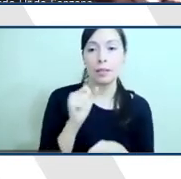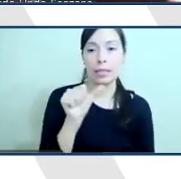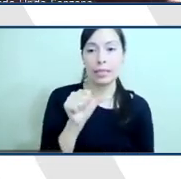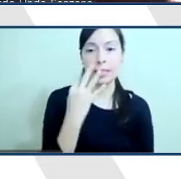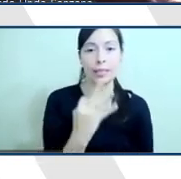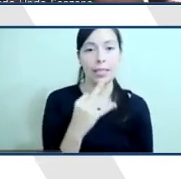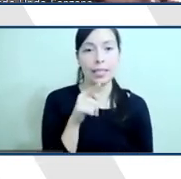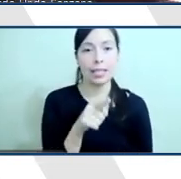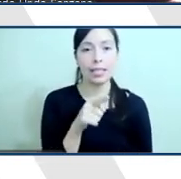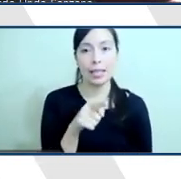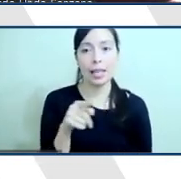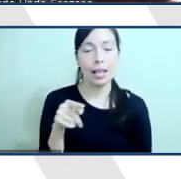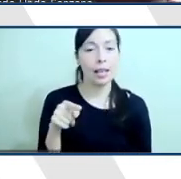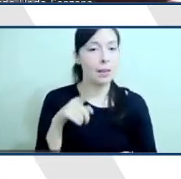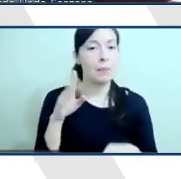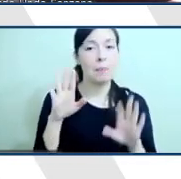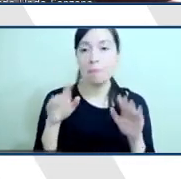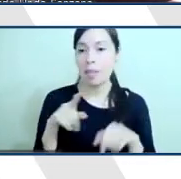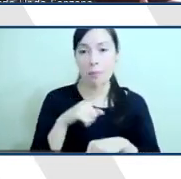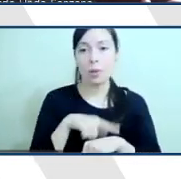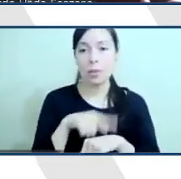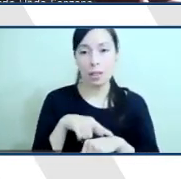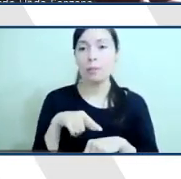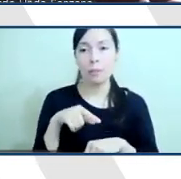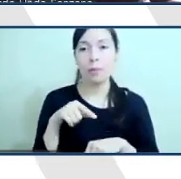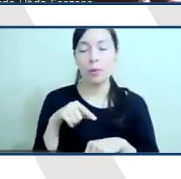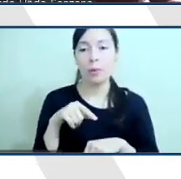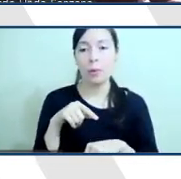es al mismo tiempo prácticamente en que